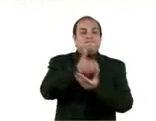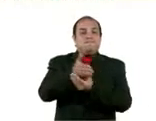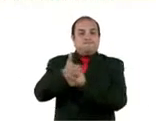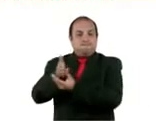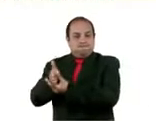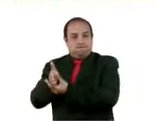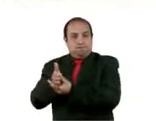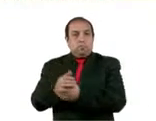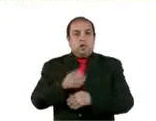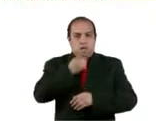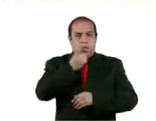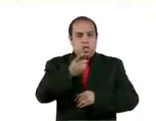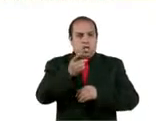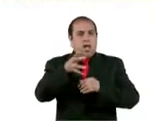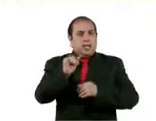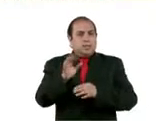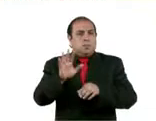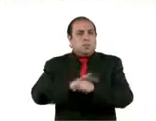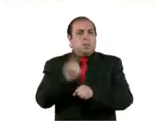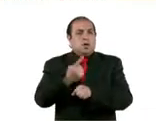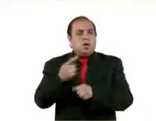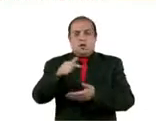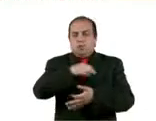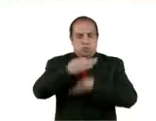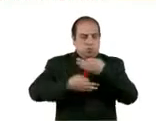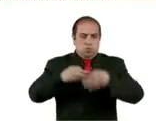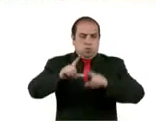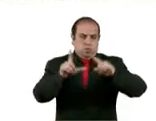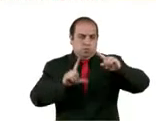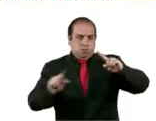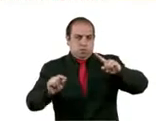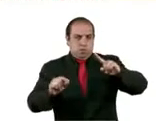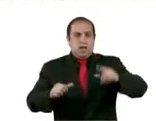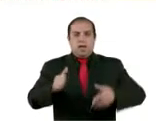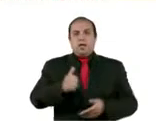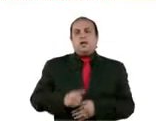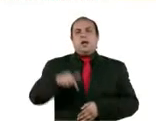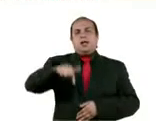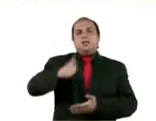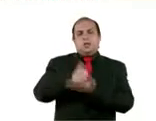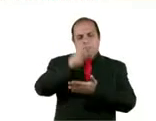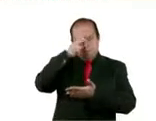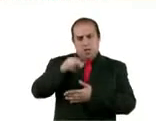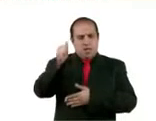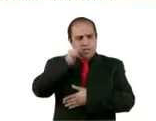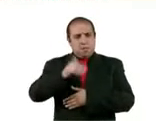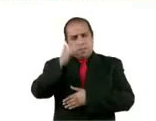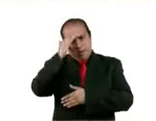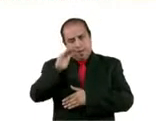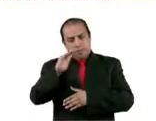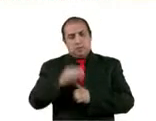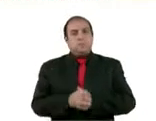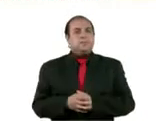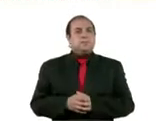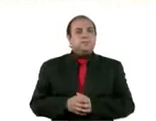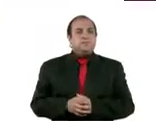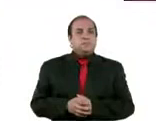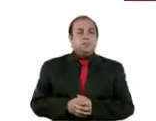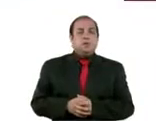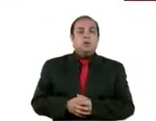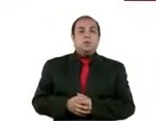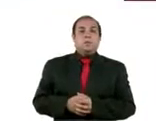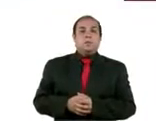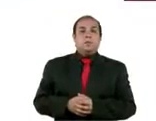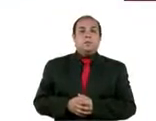ya lo referimos, y puede ser confuso. Lo de la Ciudad de México siempre se sabe, no tienen una idea en cualquier lugar del país,